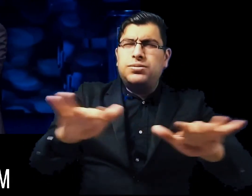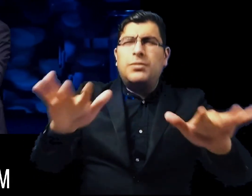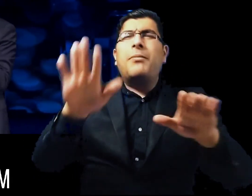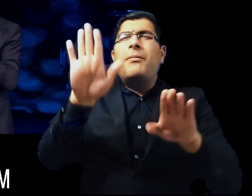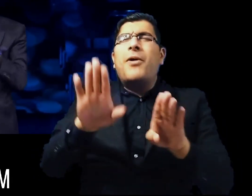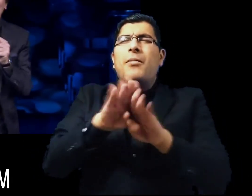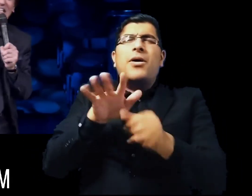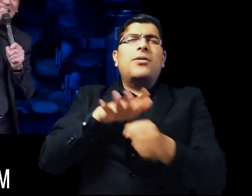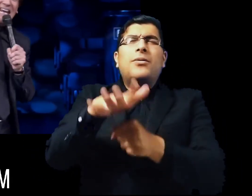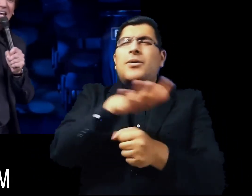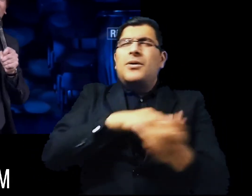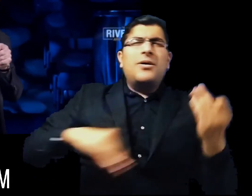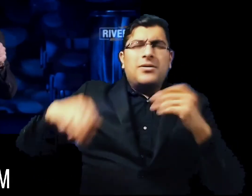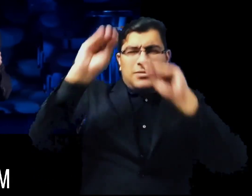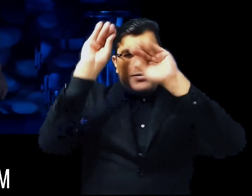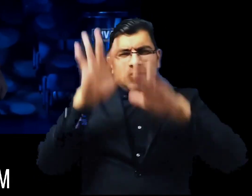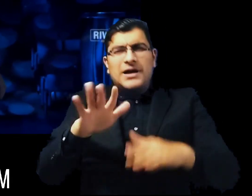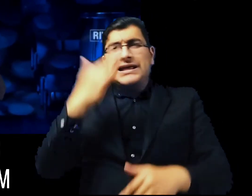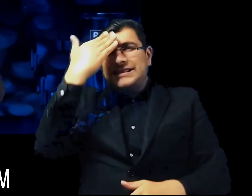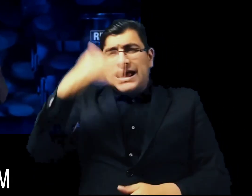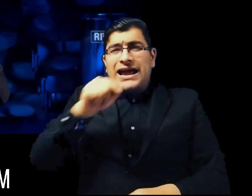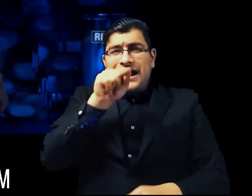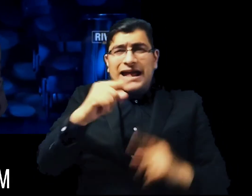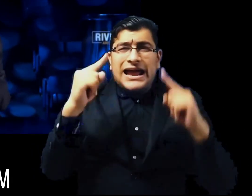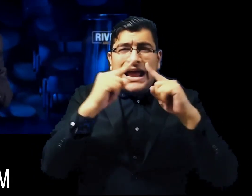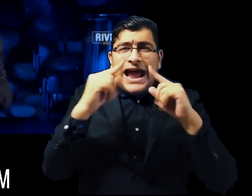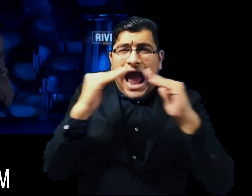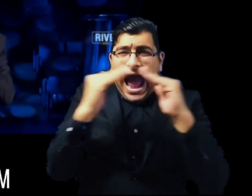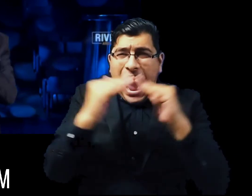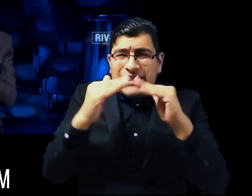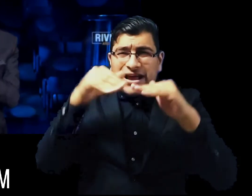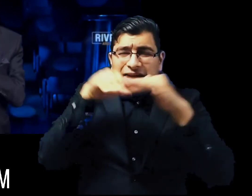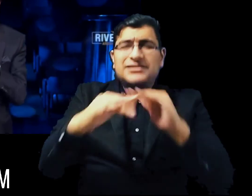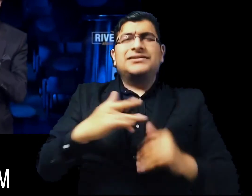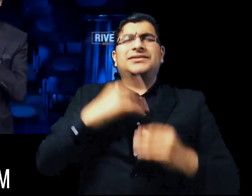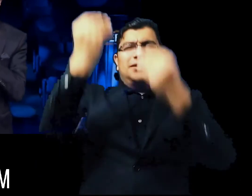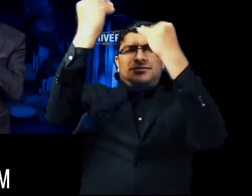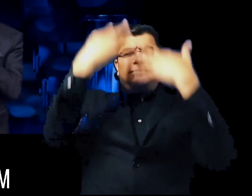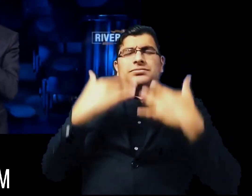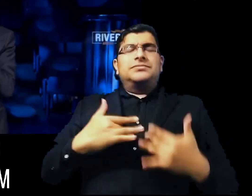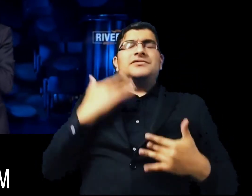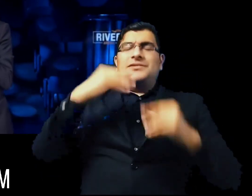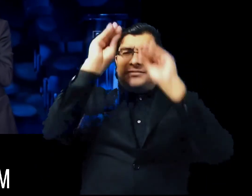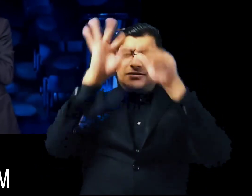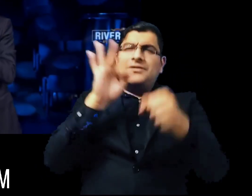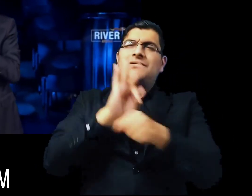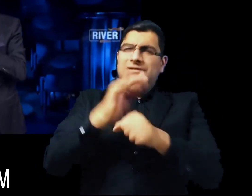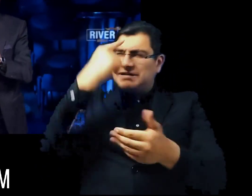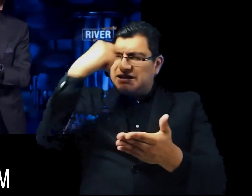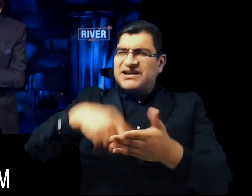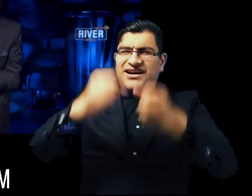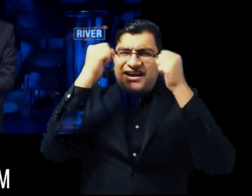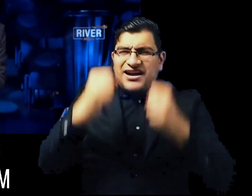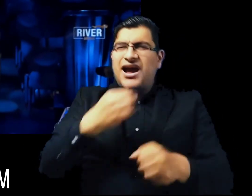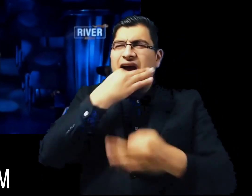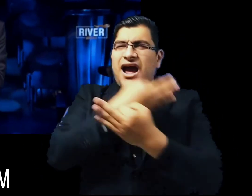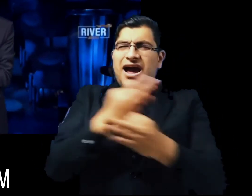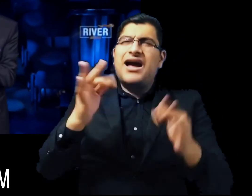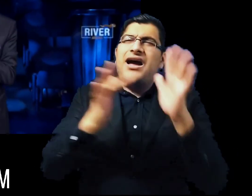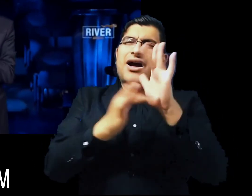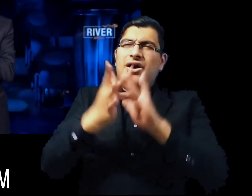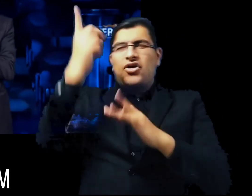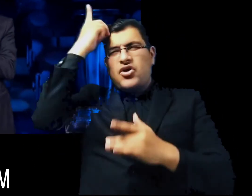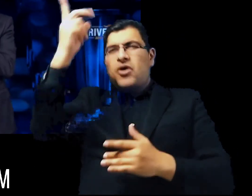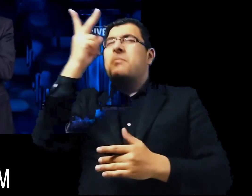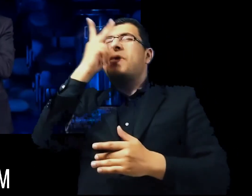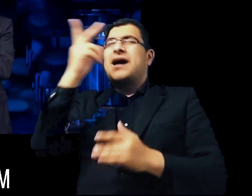estuviese repleto, y sé que en tu hogar la gloria se siente así. Yo lo creo, yo lo declaro en el nombre del Padre, del